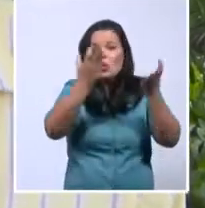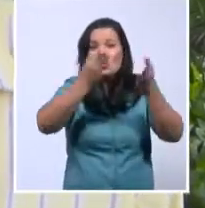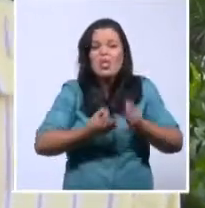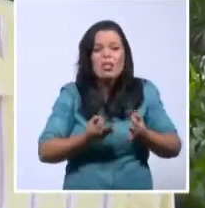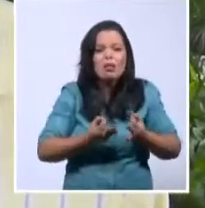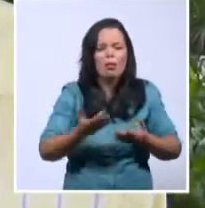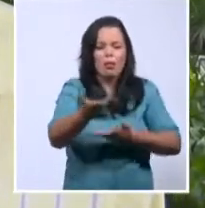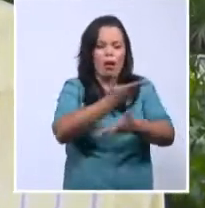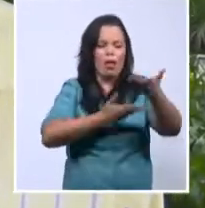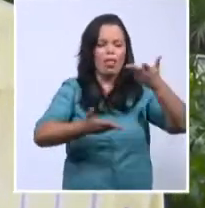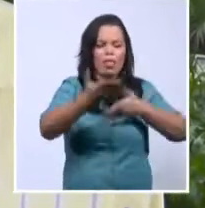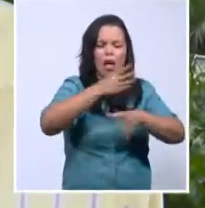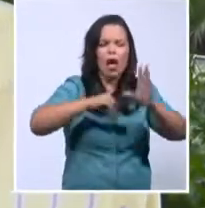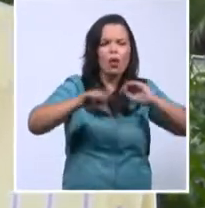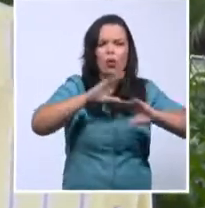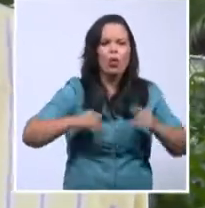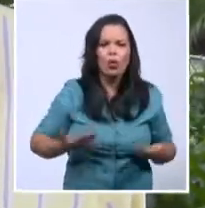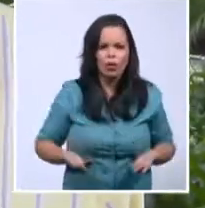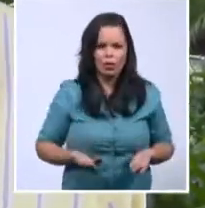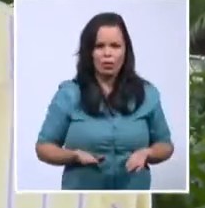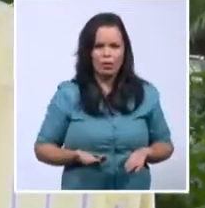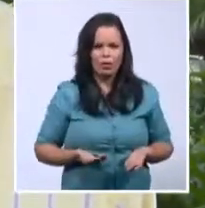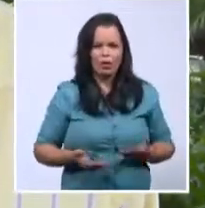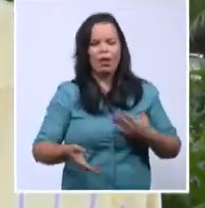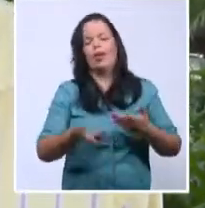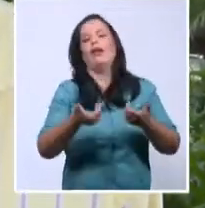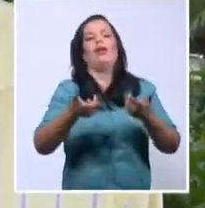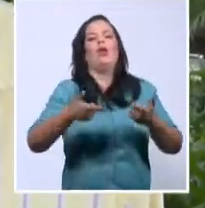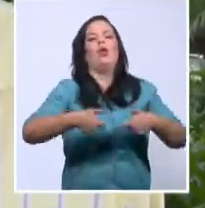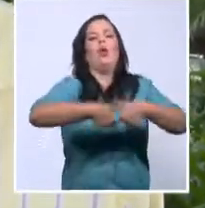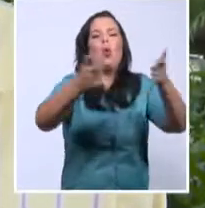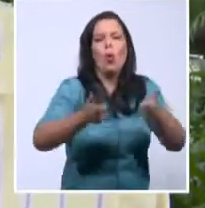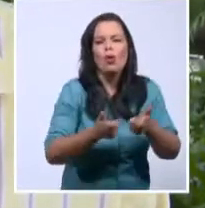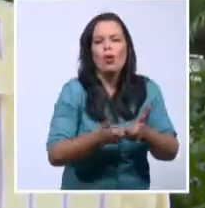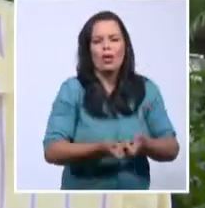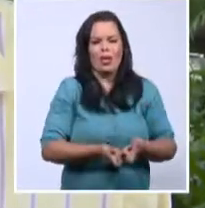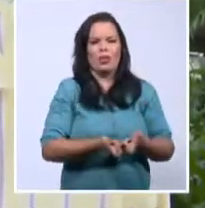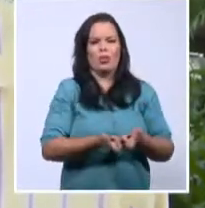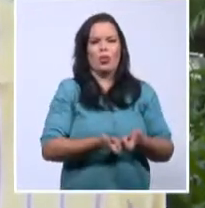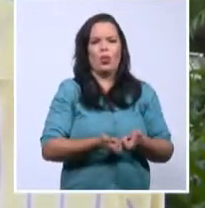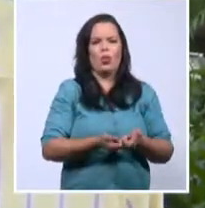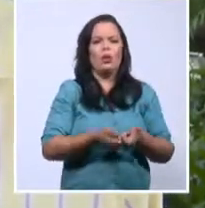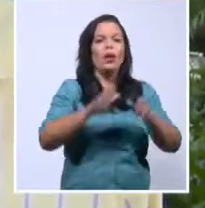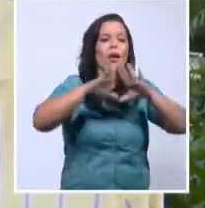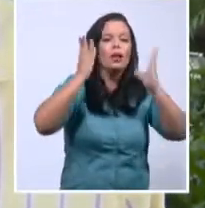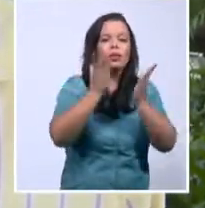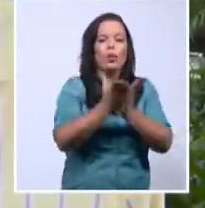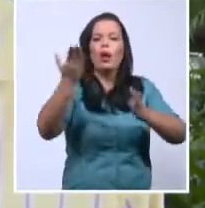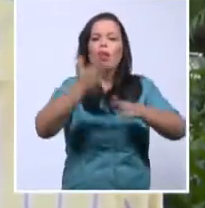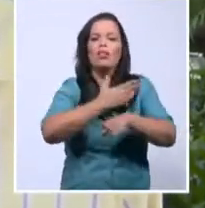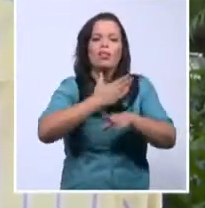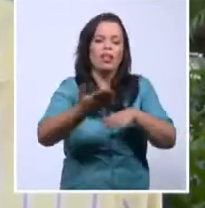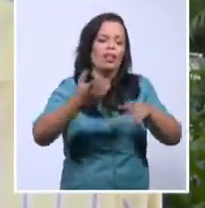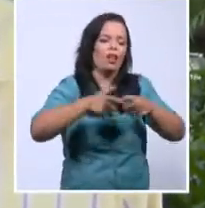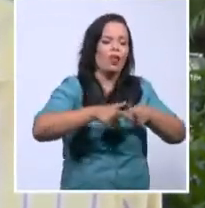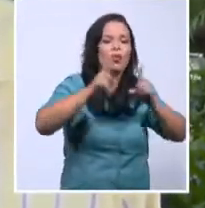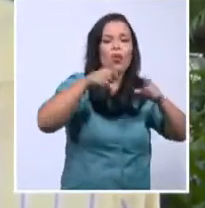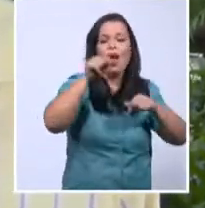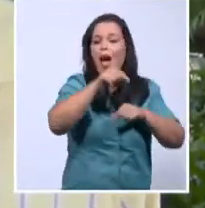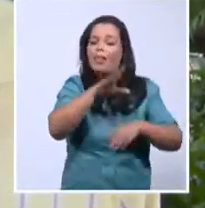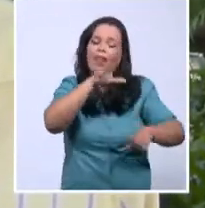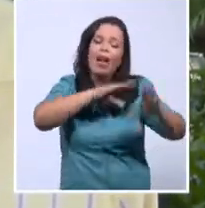intelectuales. Siempre estamos dialogando en los congresos de la UNIA, en la preparación de esos congresos, en los espacios que existen. Ha habido posibilidad de hablar, de dialogar,